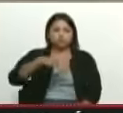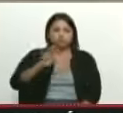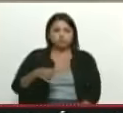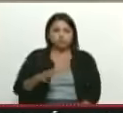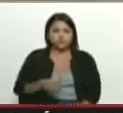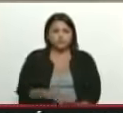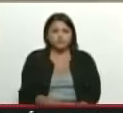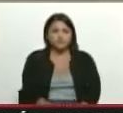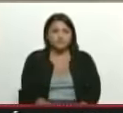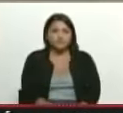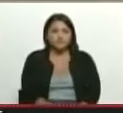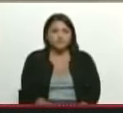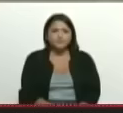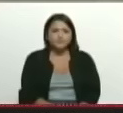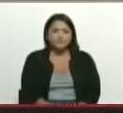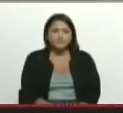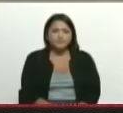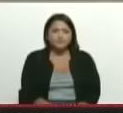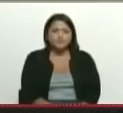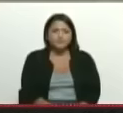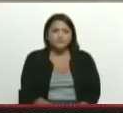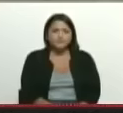de la Guayana Esequiba,